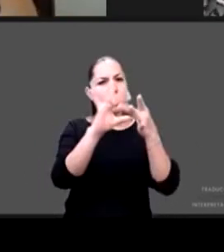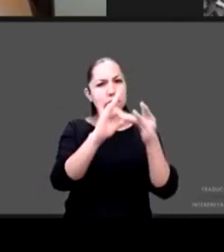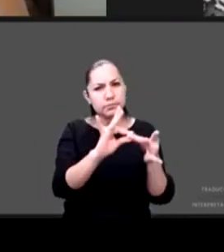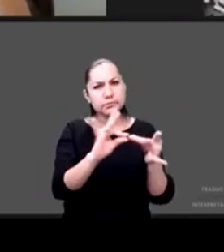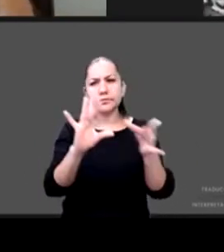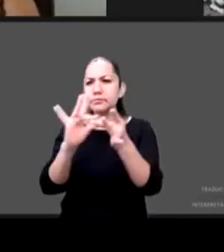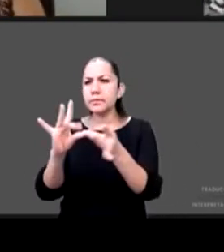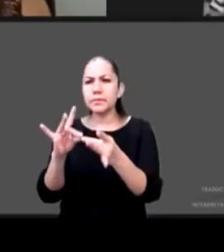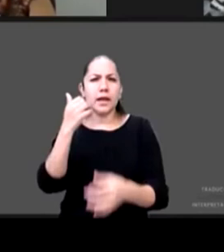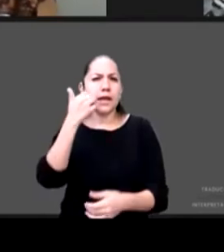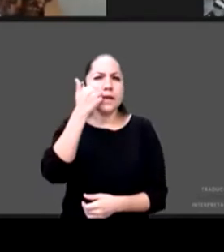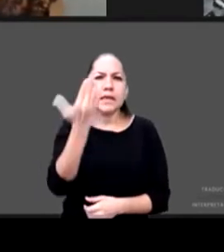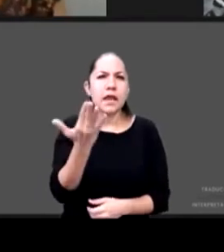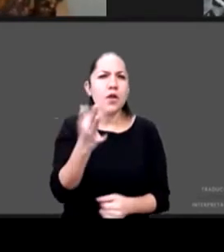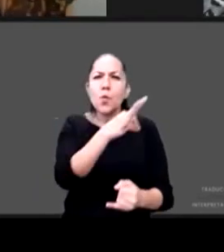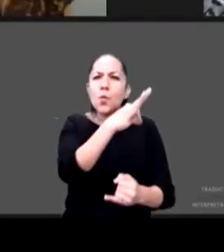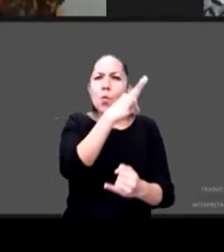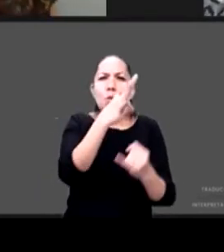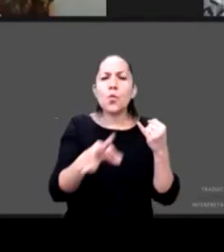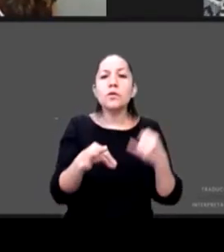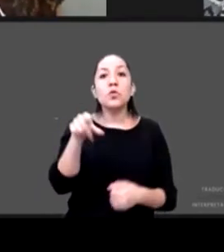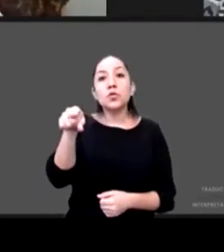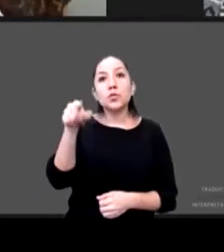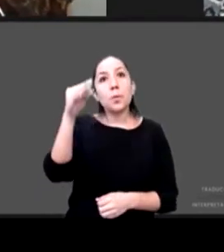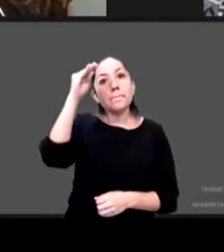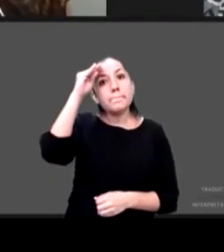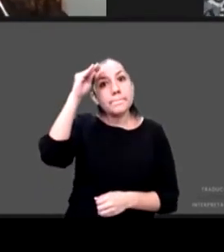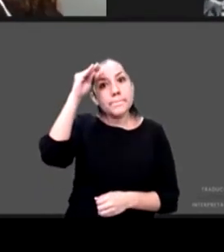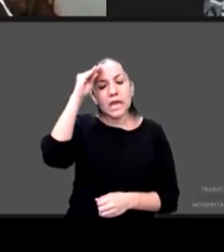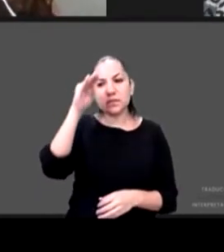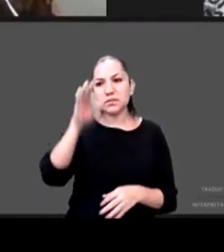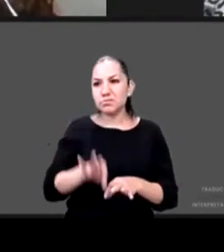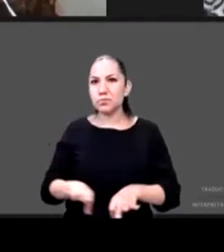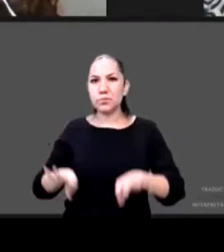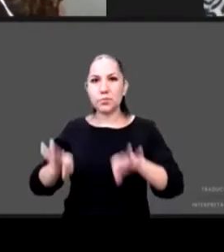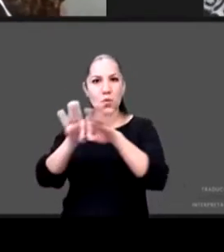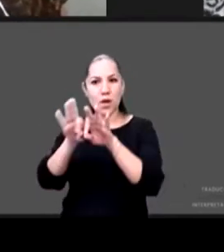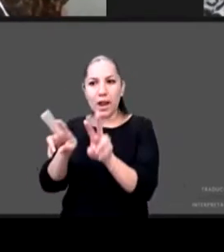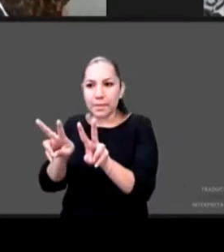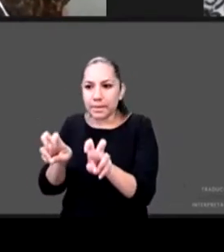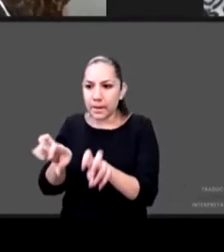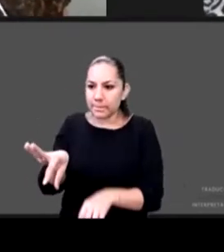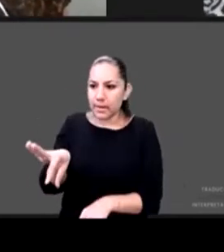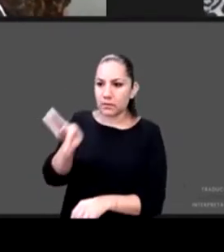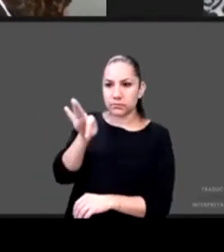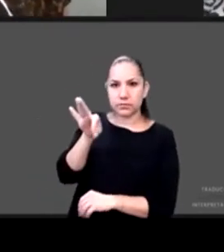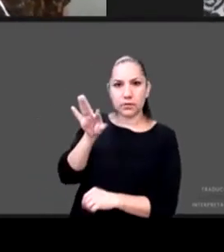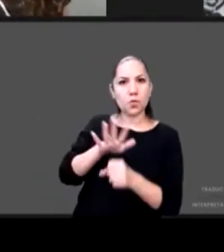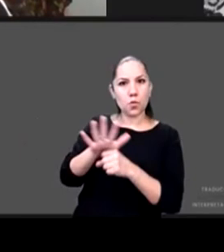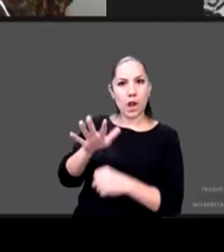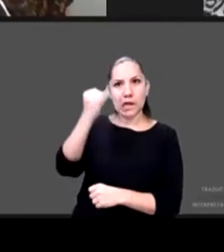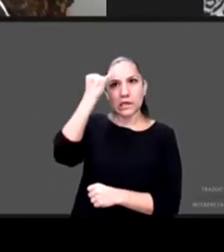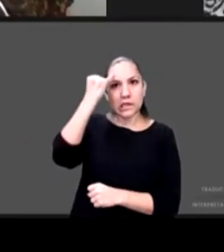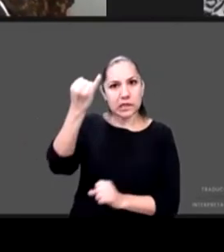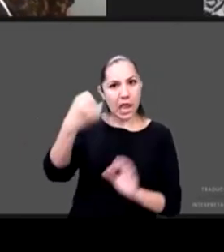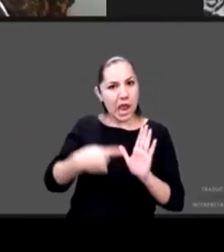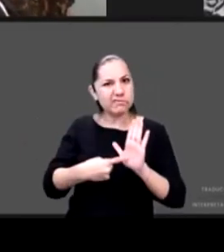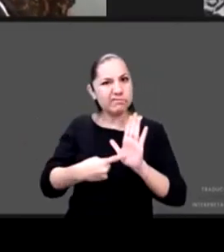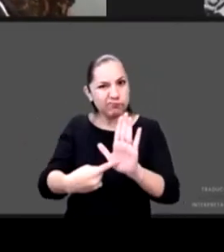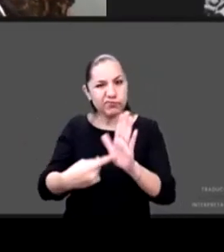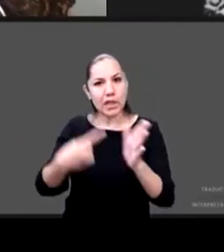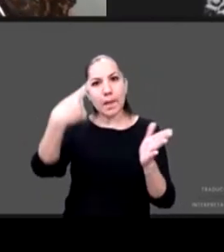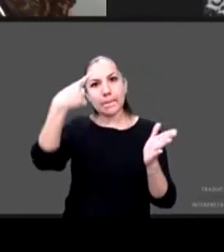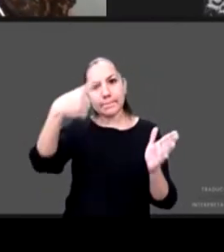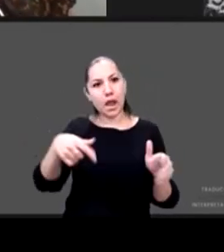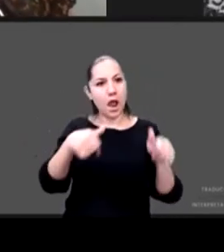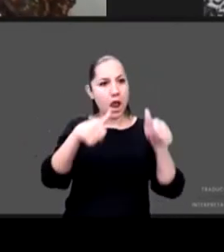la idea más importante de lo que ustedes piensan que hay que trabajar siempre en este sentido práctico de atención, de protección a nuestras